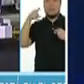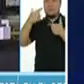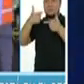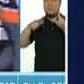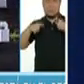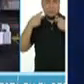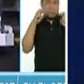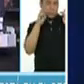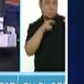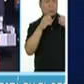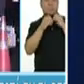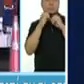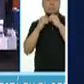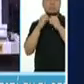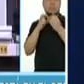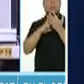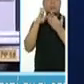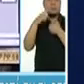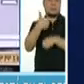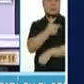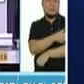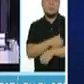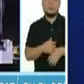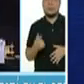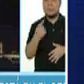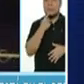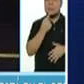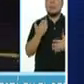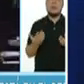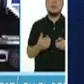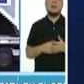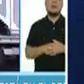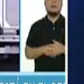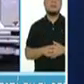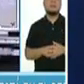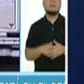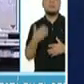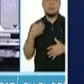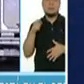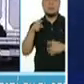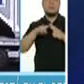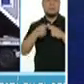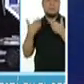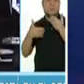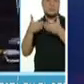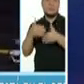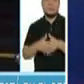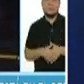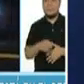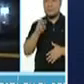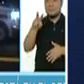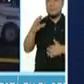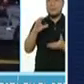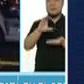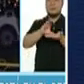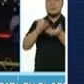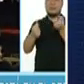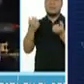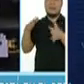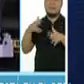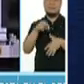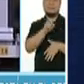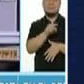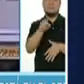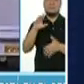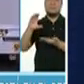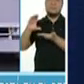esperamos recibir el resto de los 42 para poder poner esa información a disposición. Estamos ingresando en una segunda